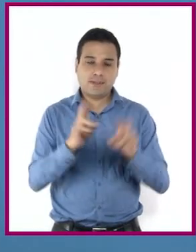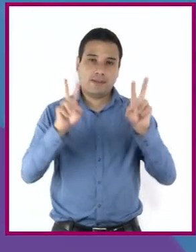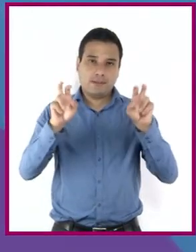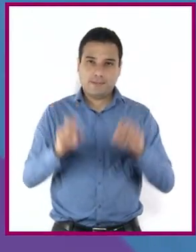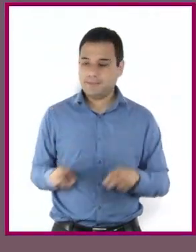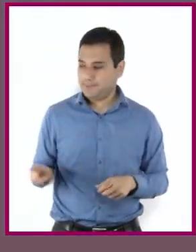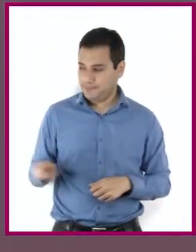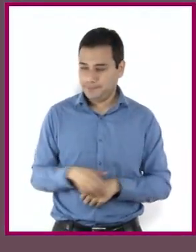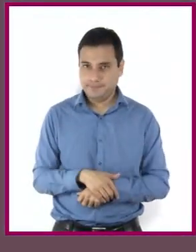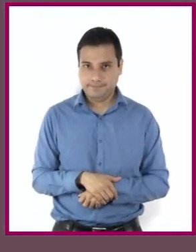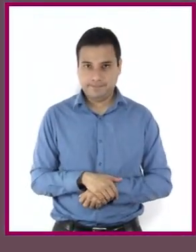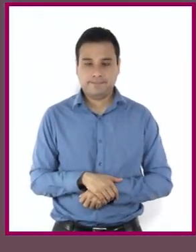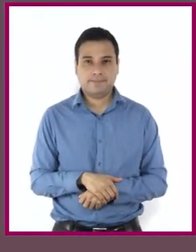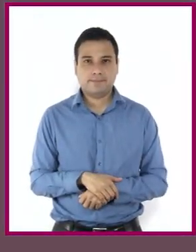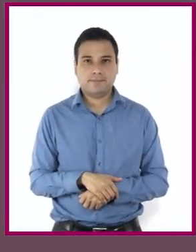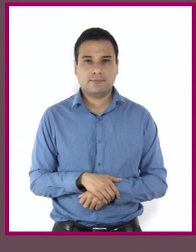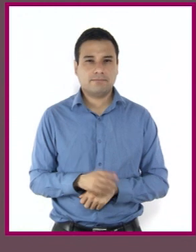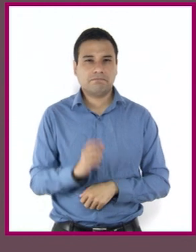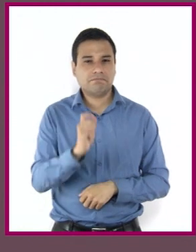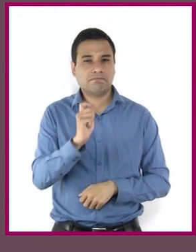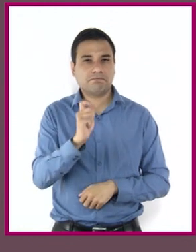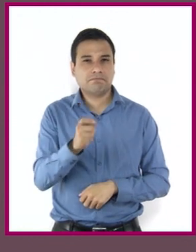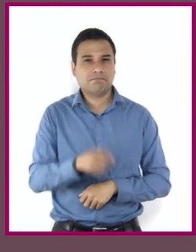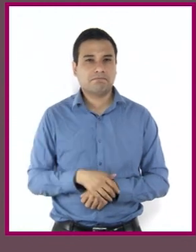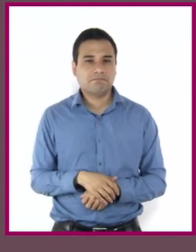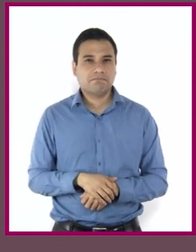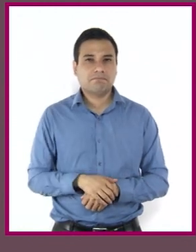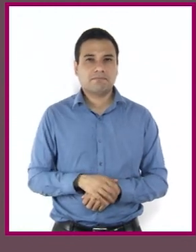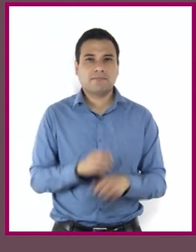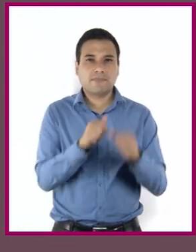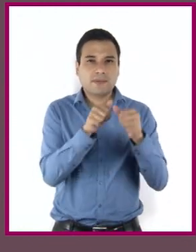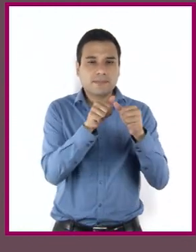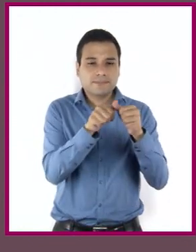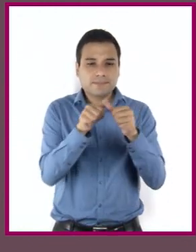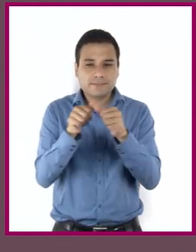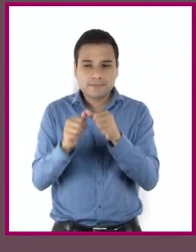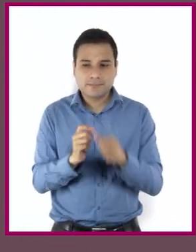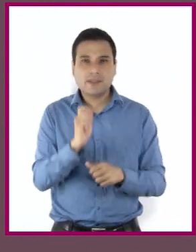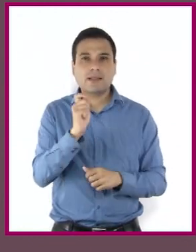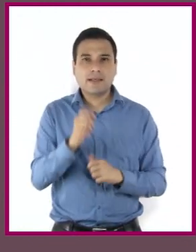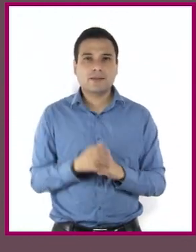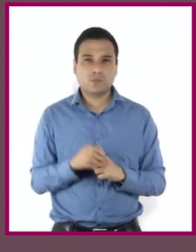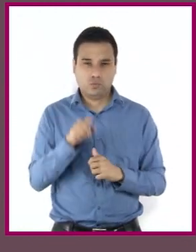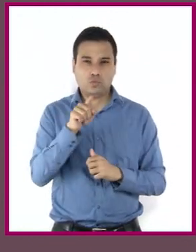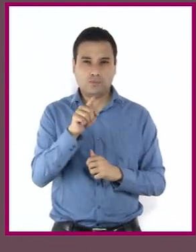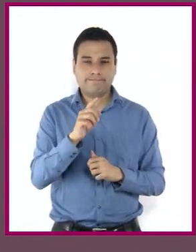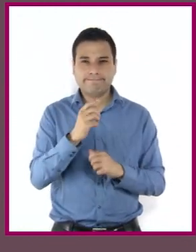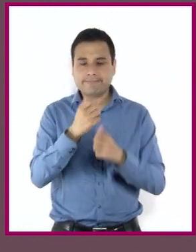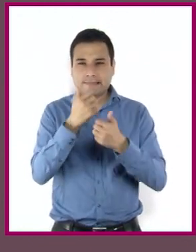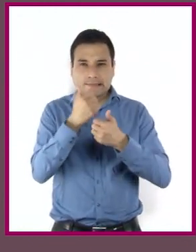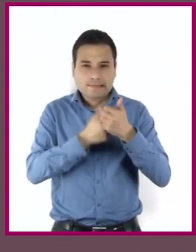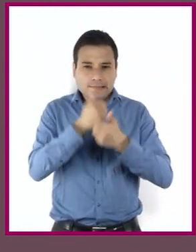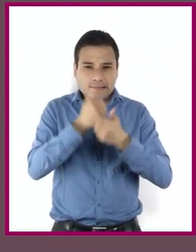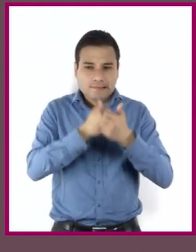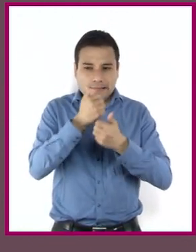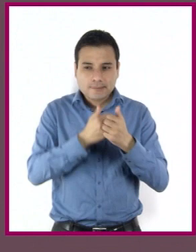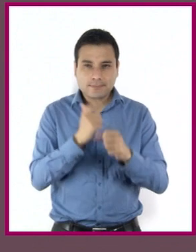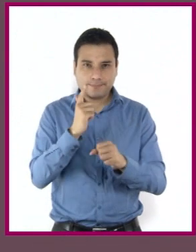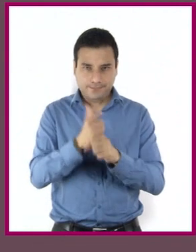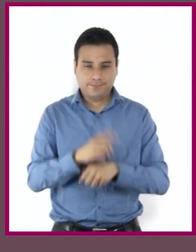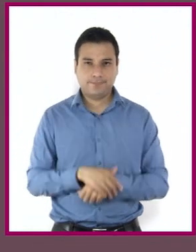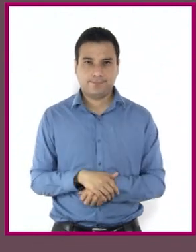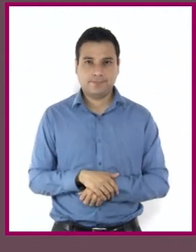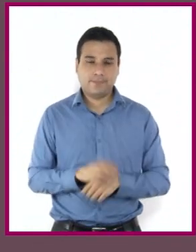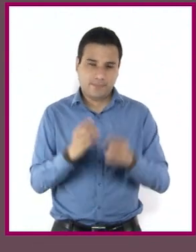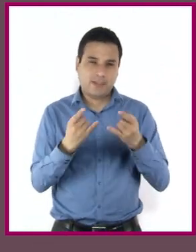hoy. Se trata de descubrir las letras que están en el tablero para adivinar un proceso relacionado con la historia de México. En